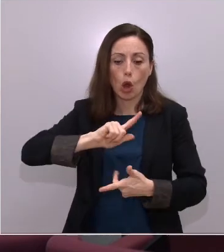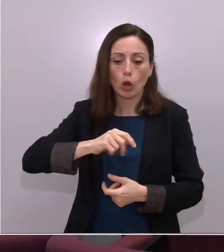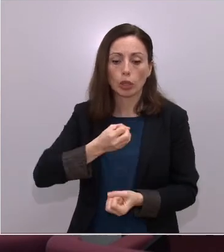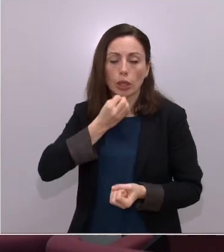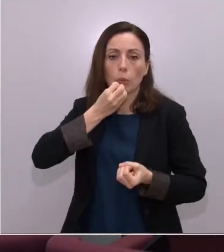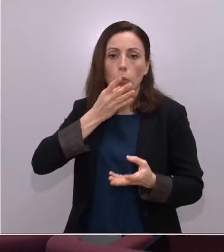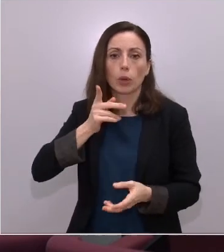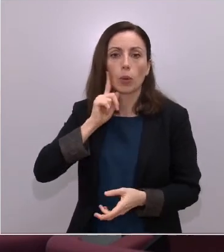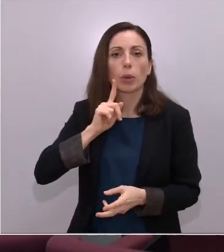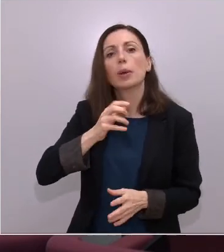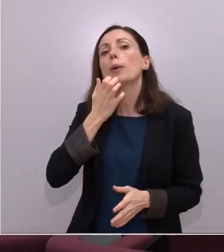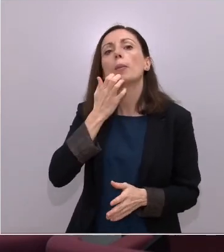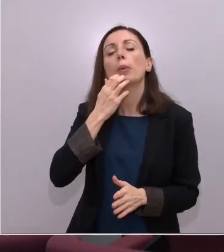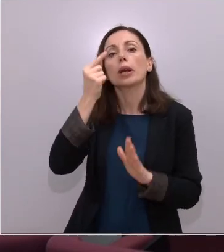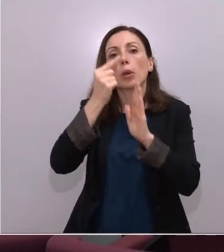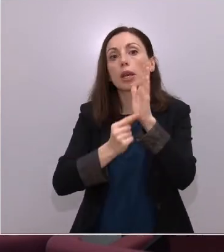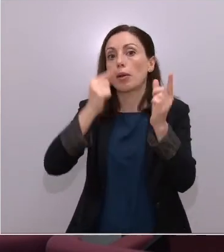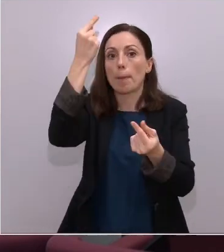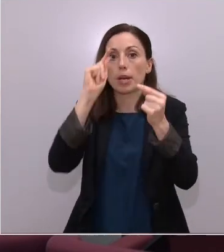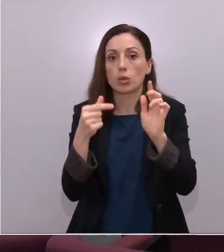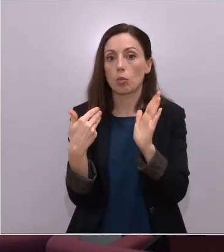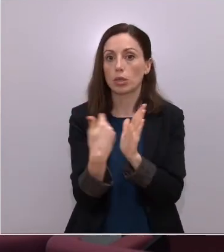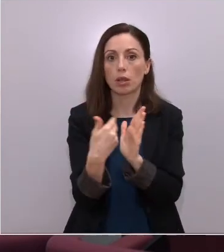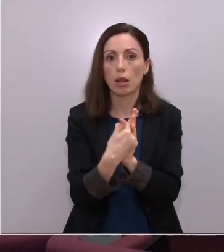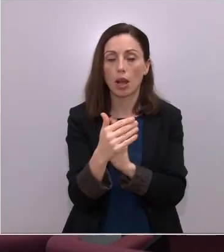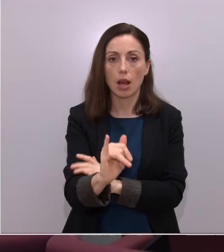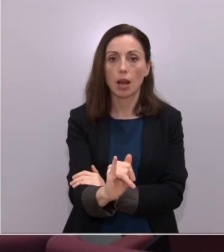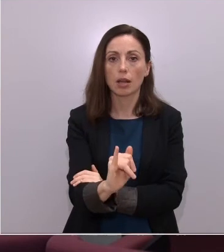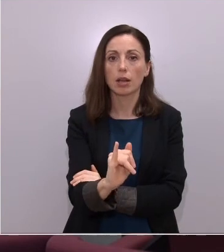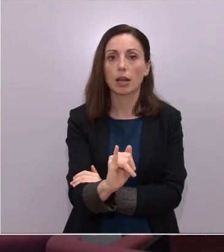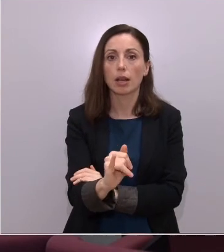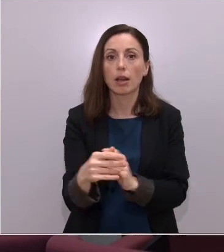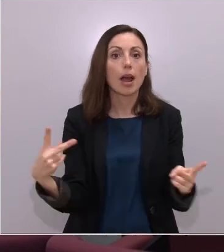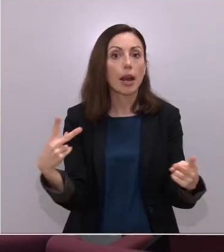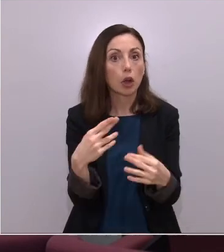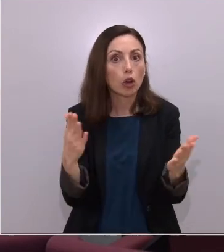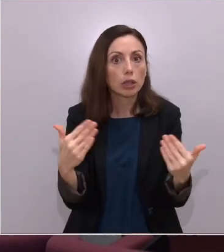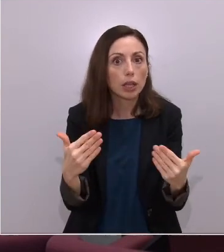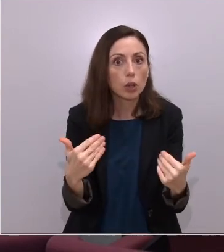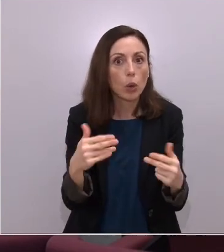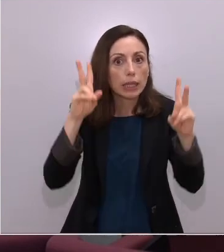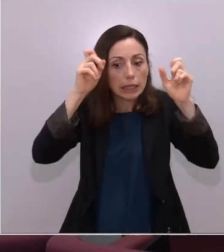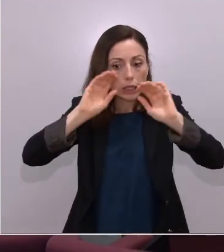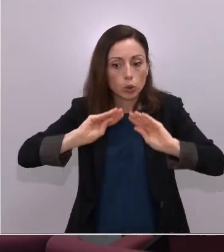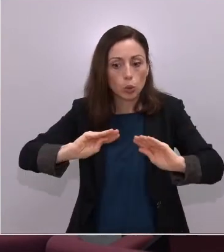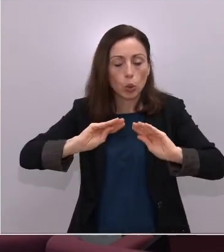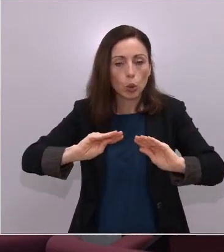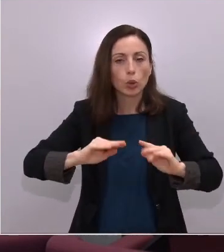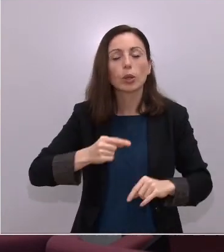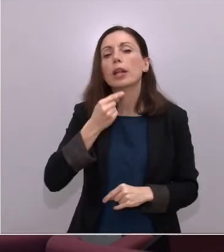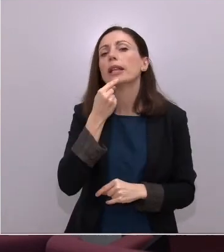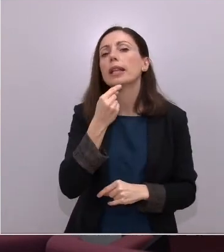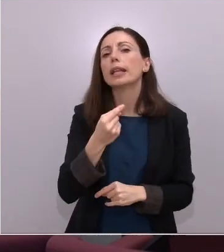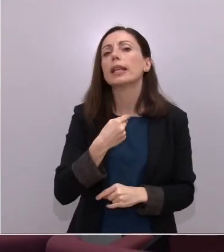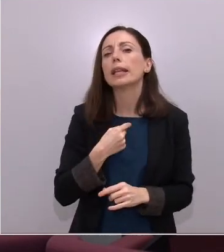Las cifras del presupuesto, lógicamente, están ahí. Son unas. No hay recortes. Es su titular. ¿Nos lo